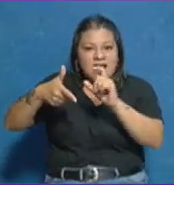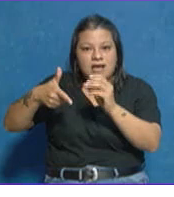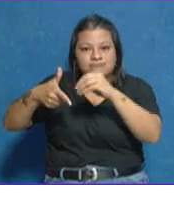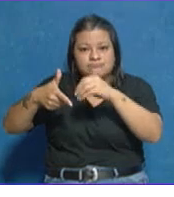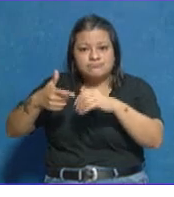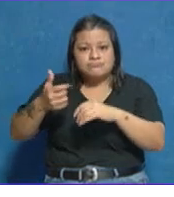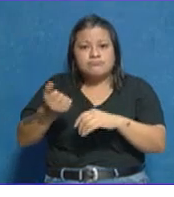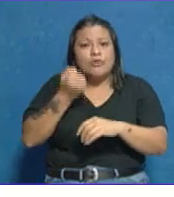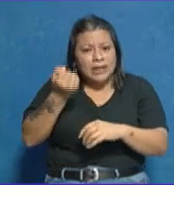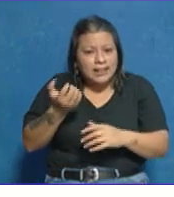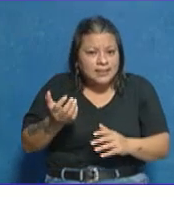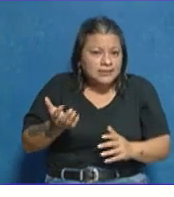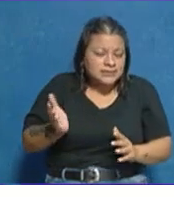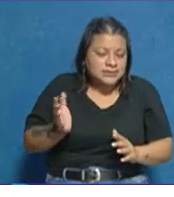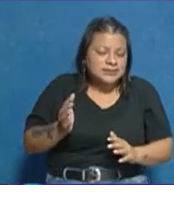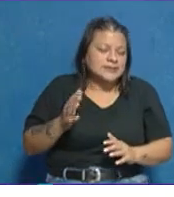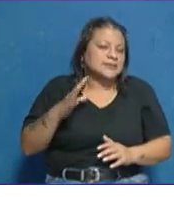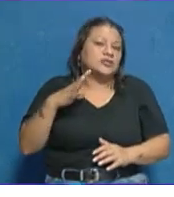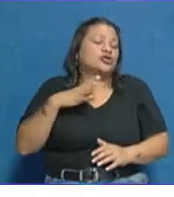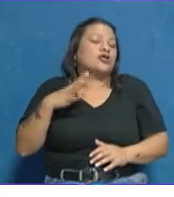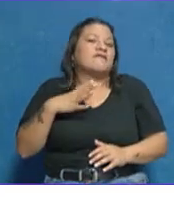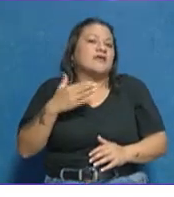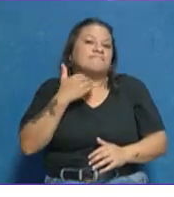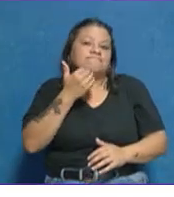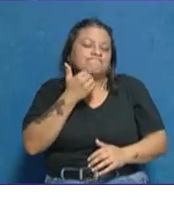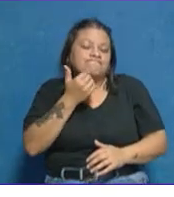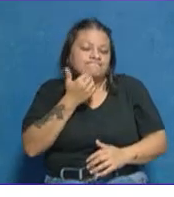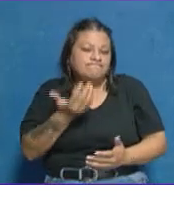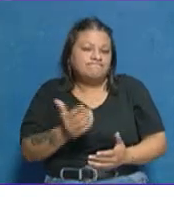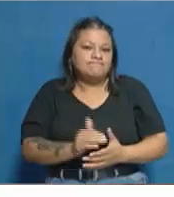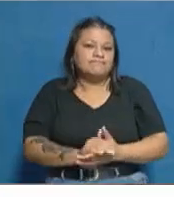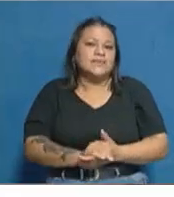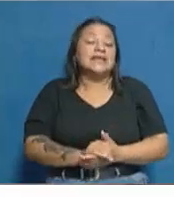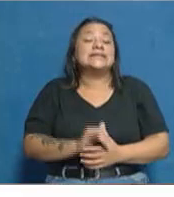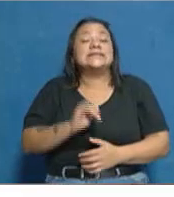ser importante o no? Eso todavía no lo tenemos definido.